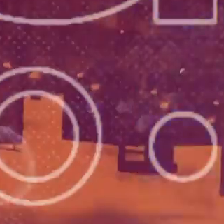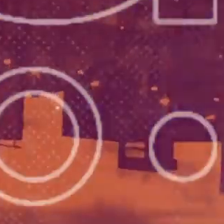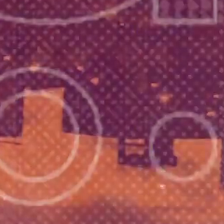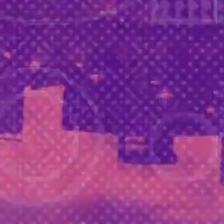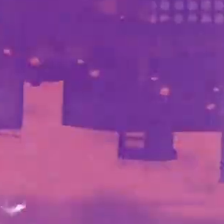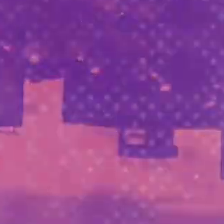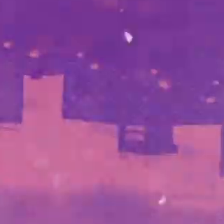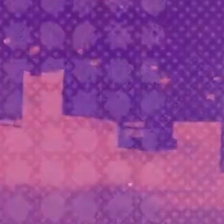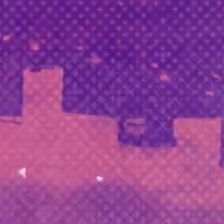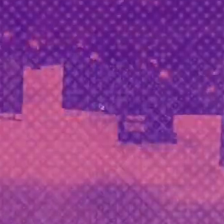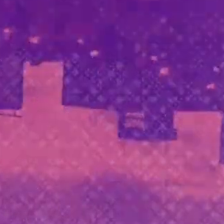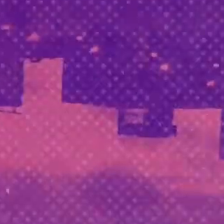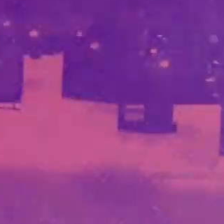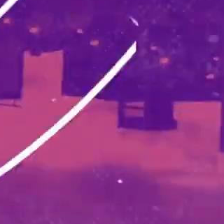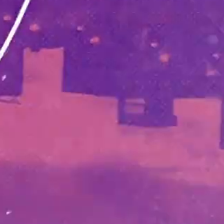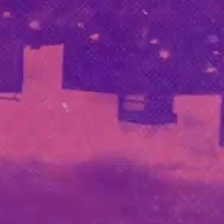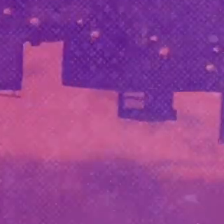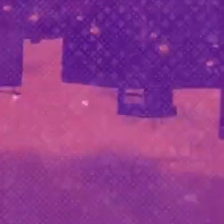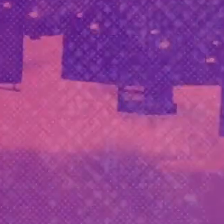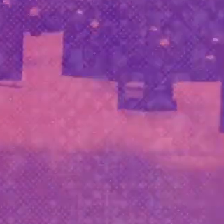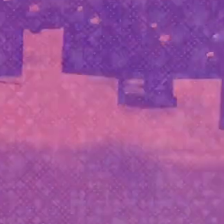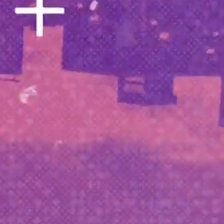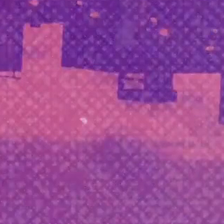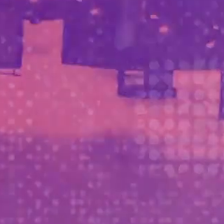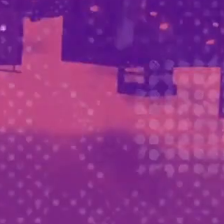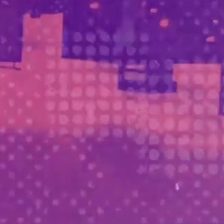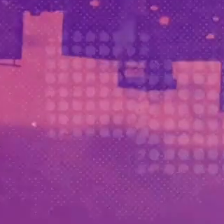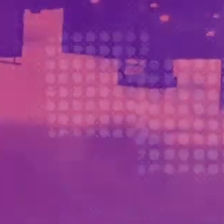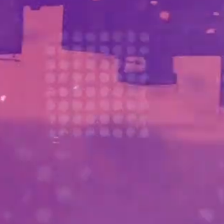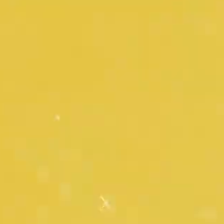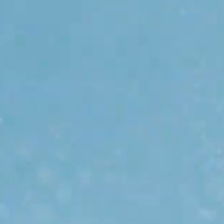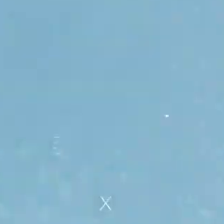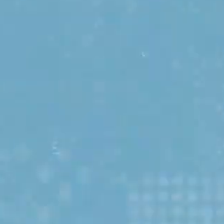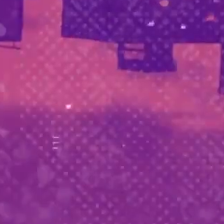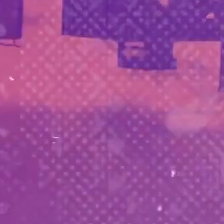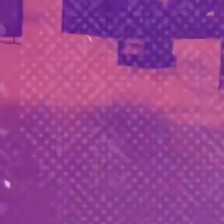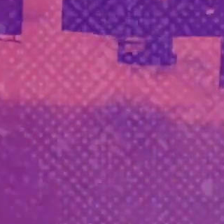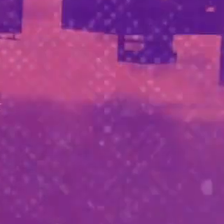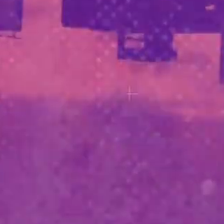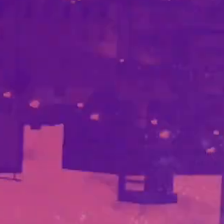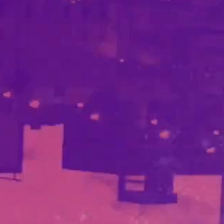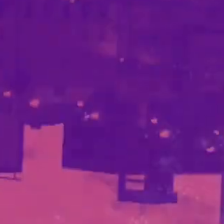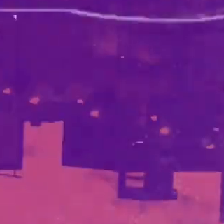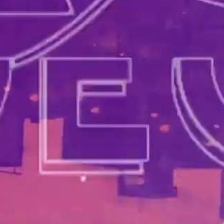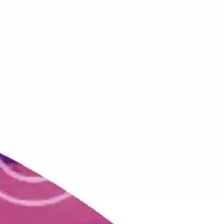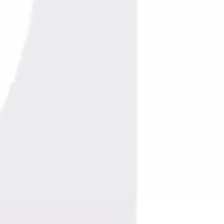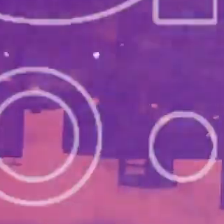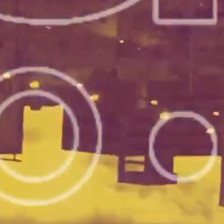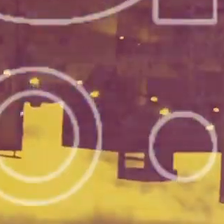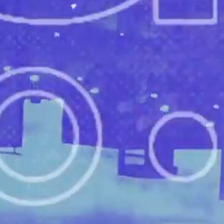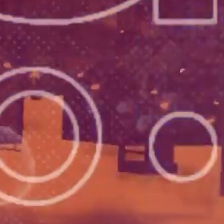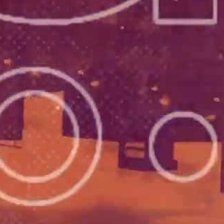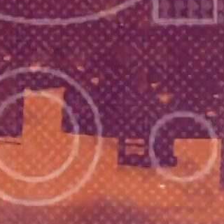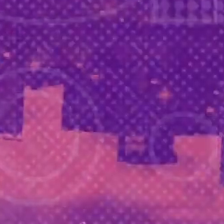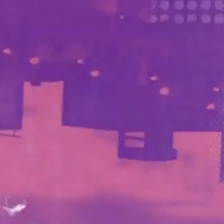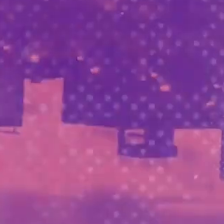respira. Cambio de pantalla y la luna despega. Luces en la capa y renueva la silueta de una ciudad que espera. De ida y